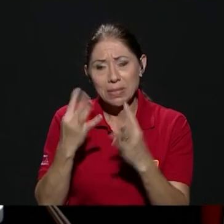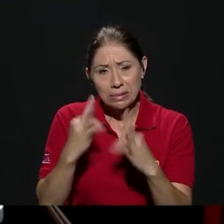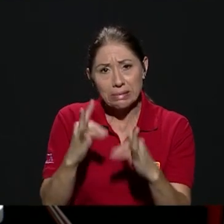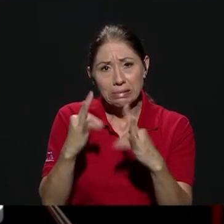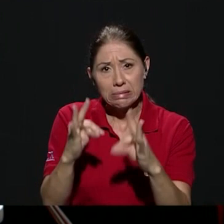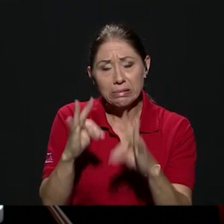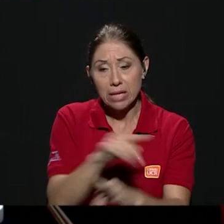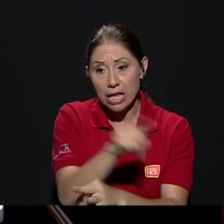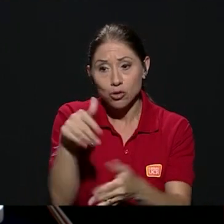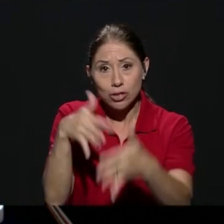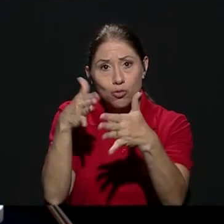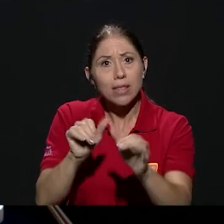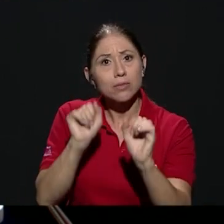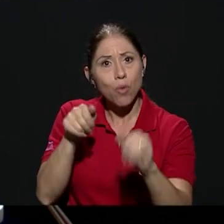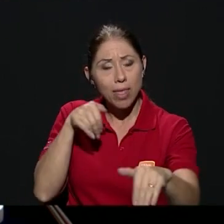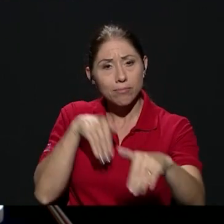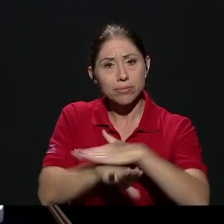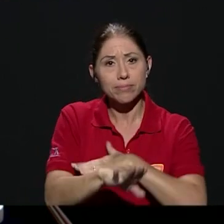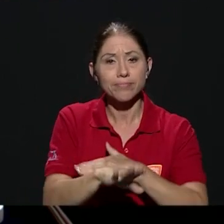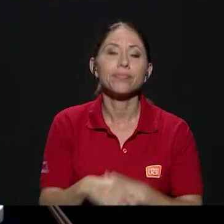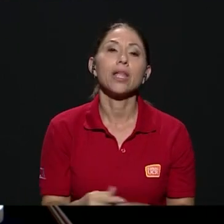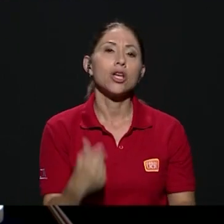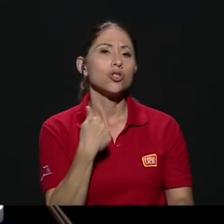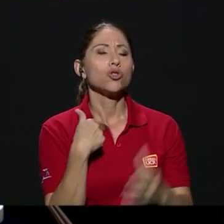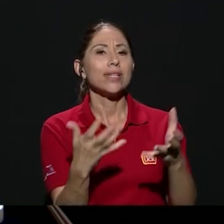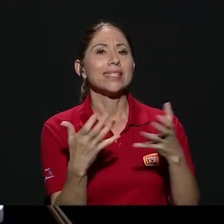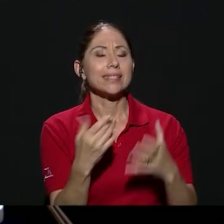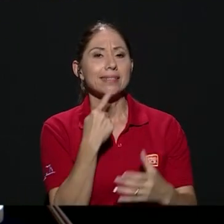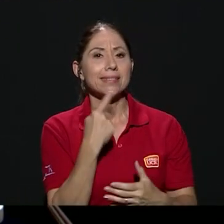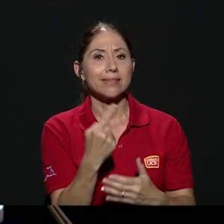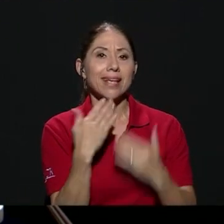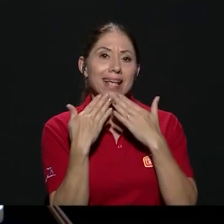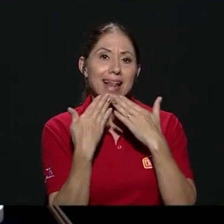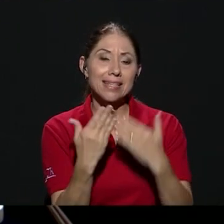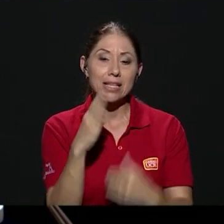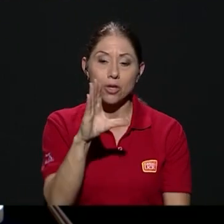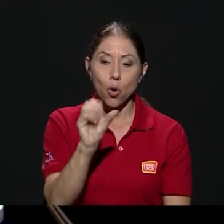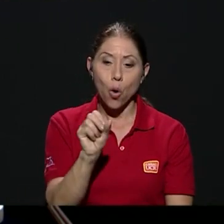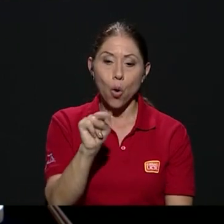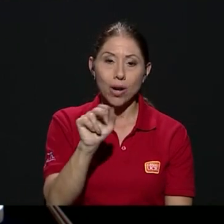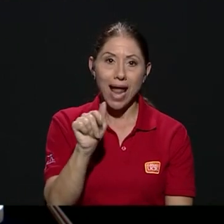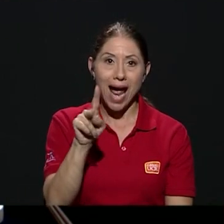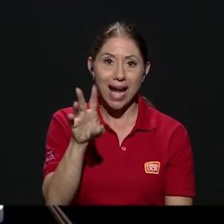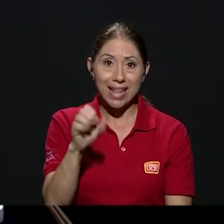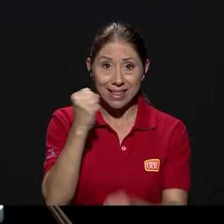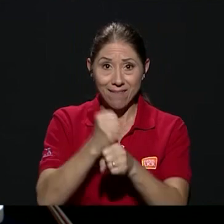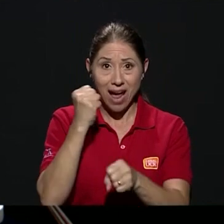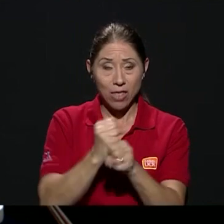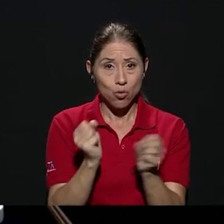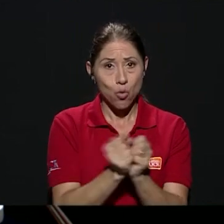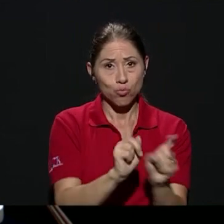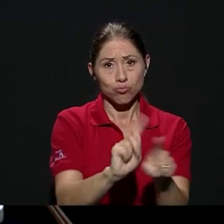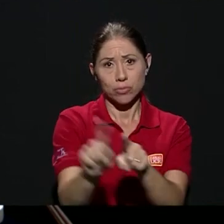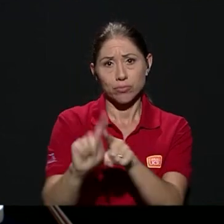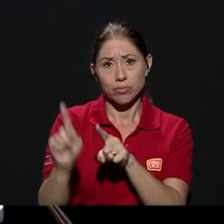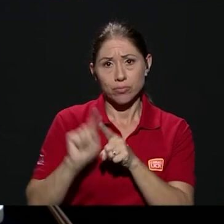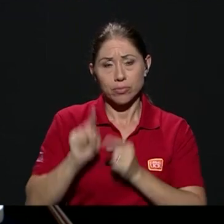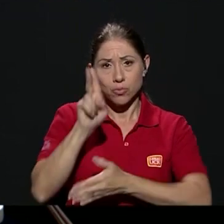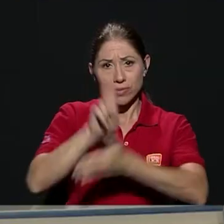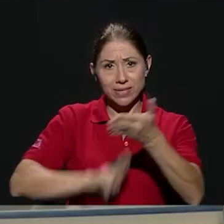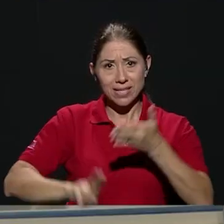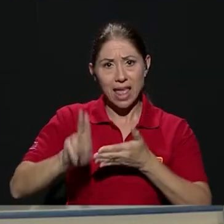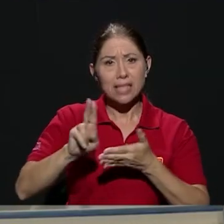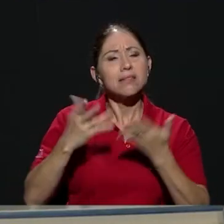que gracias a un trabajo interuniversitario de CONARE, desde hace varios años estamos